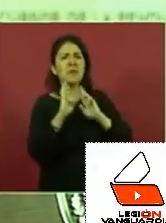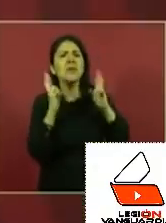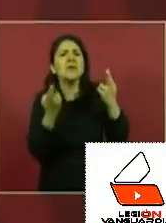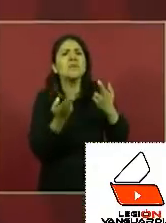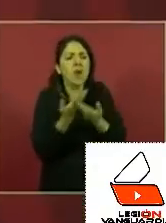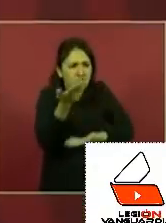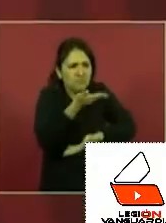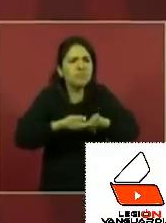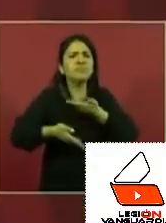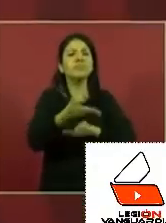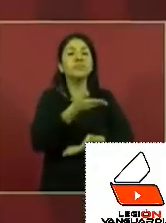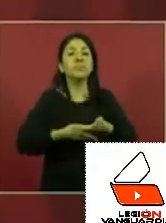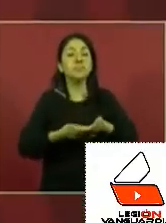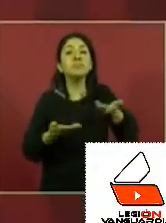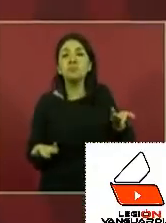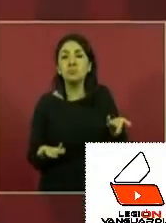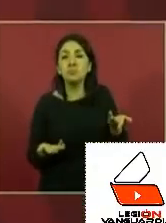cómo vamos